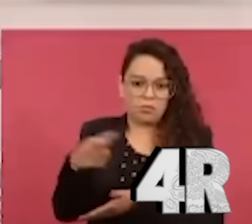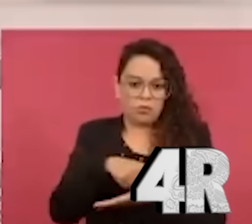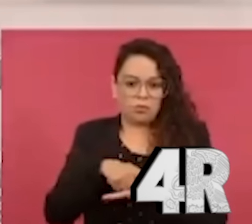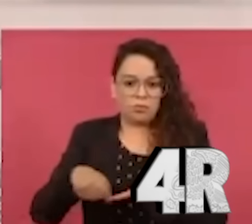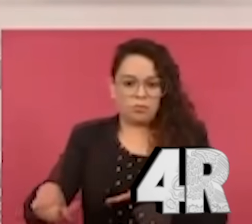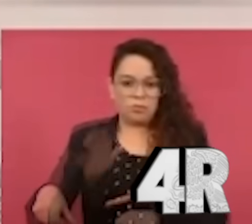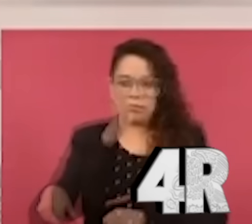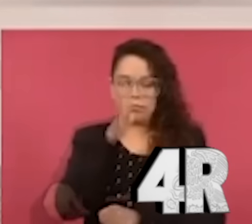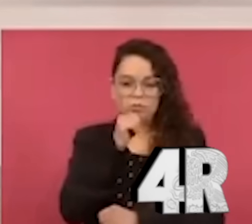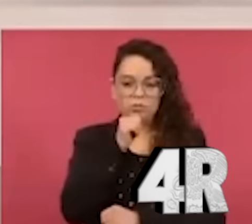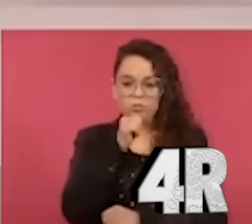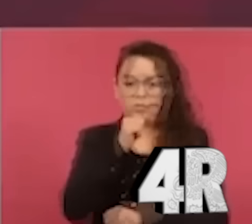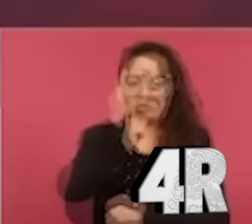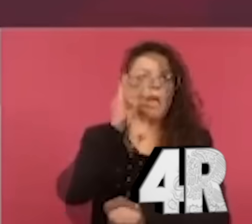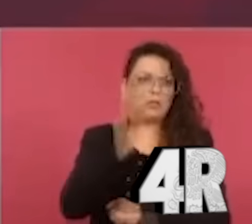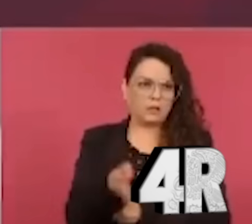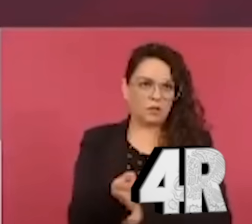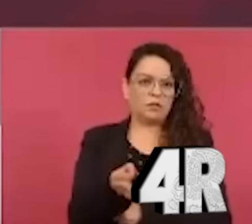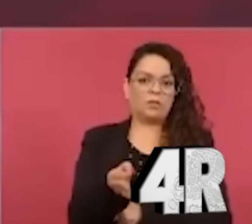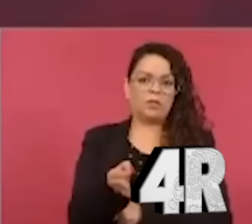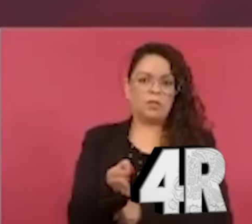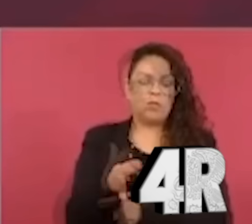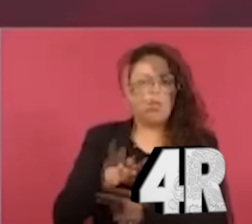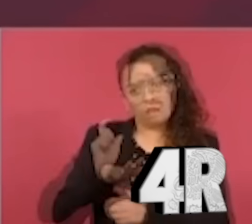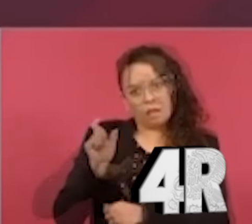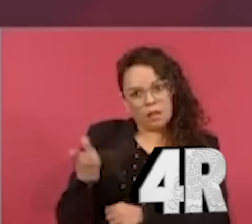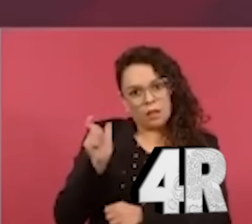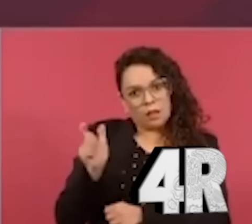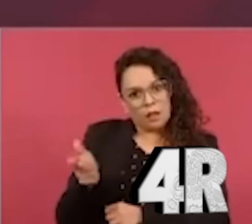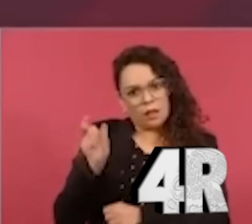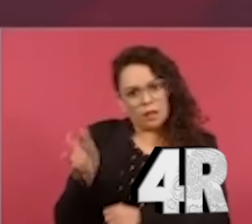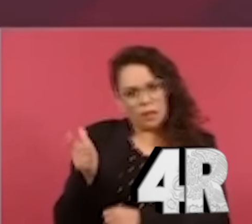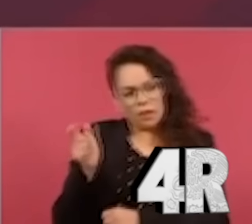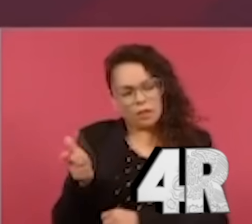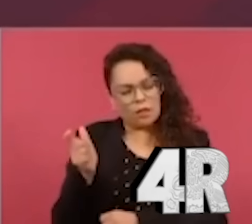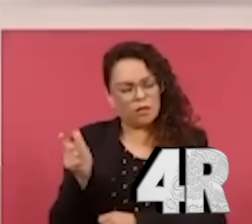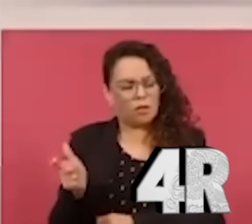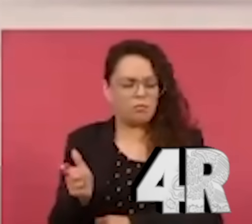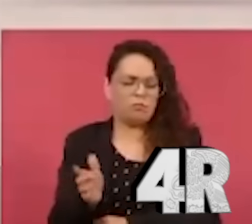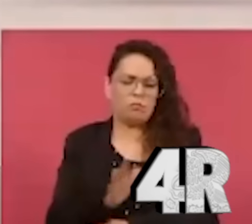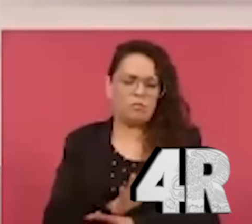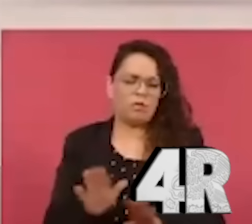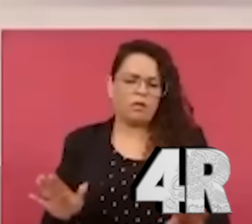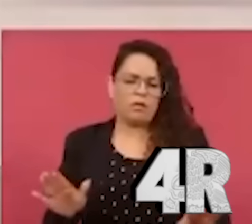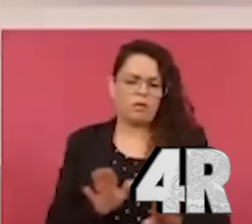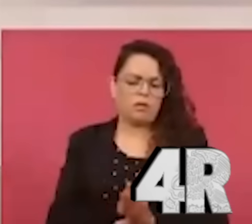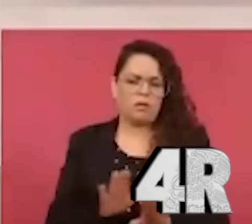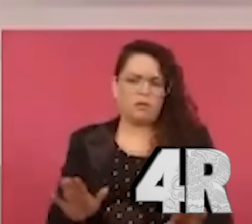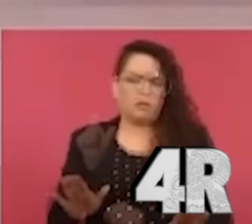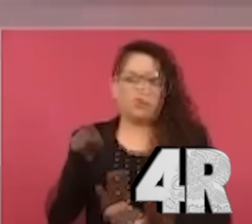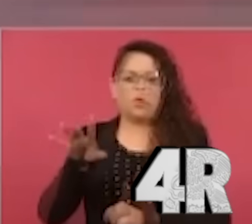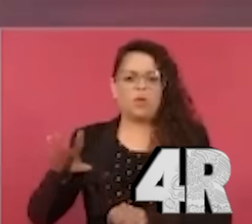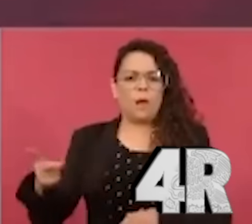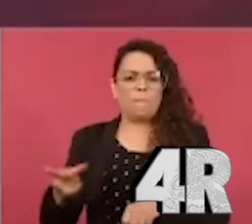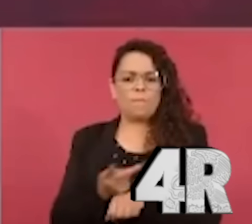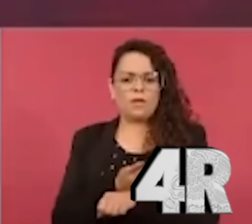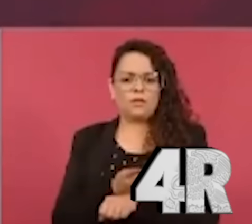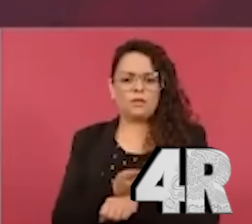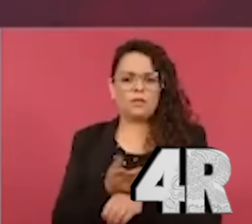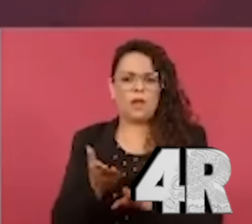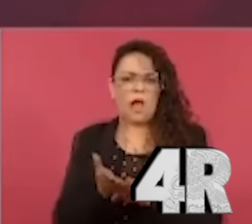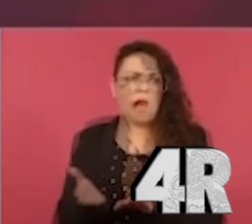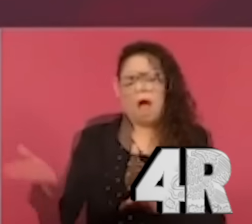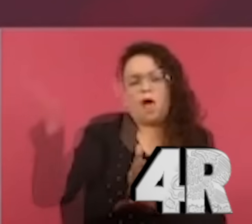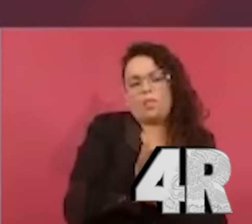porque no podemos permitir estos abusos. Esto se llevó a cabo cuando eran otras